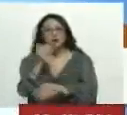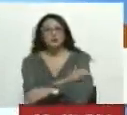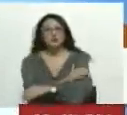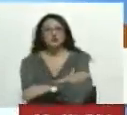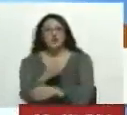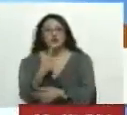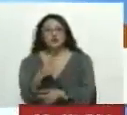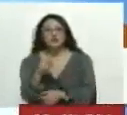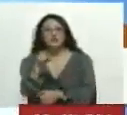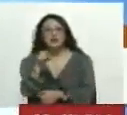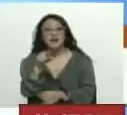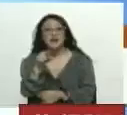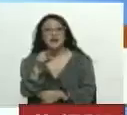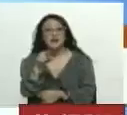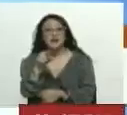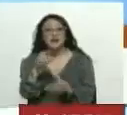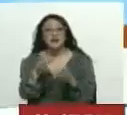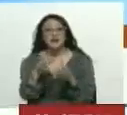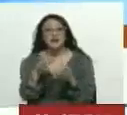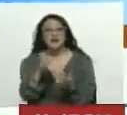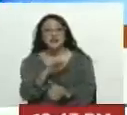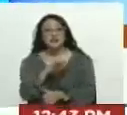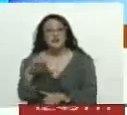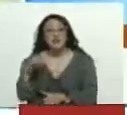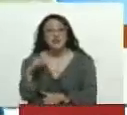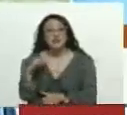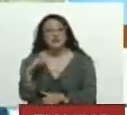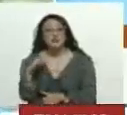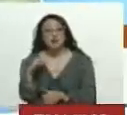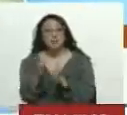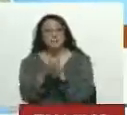salida es individualismo el emprendedorismo